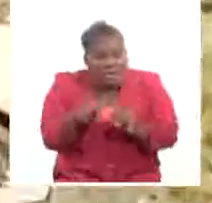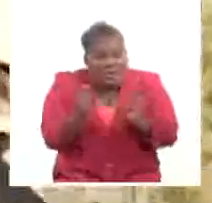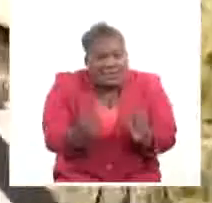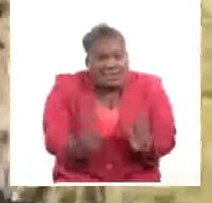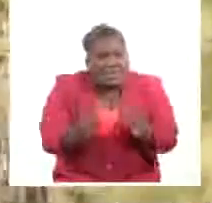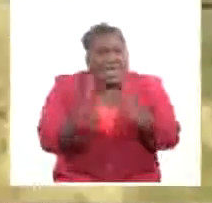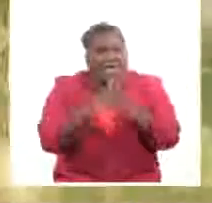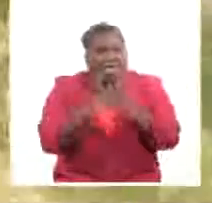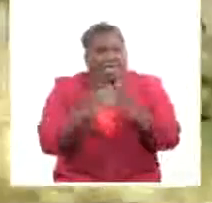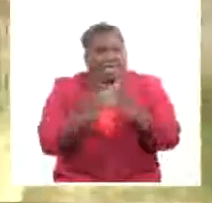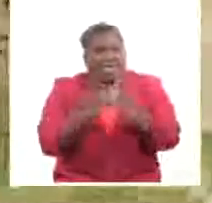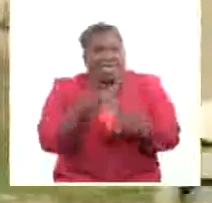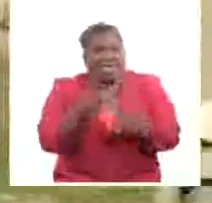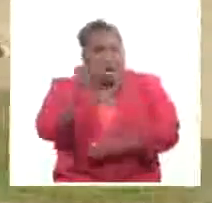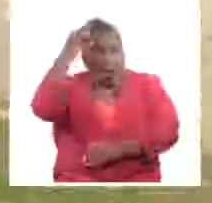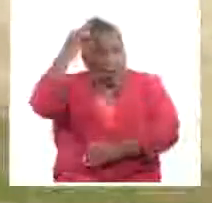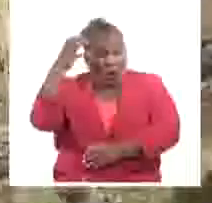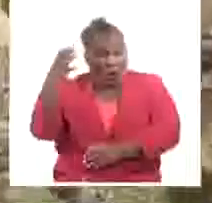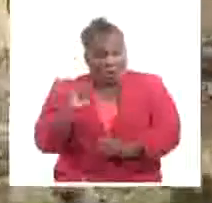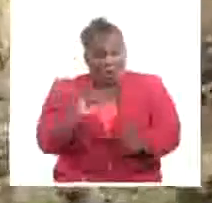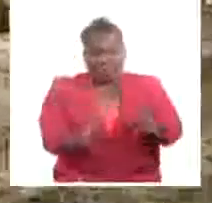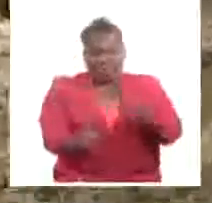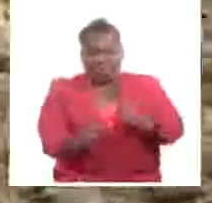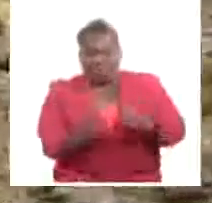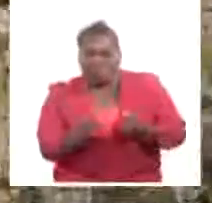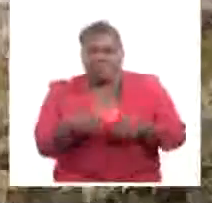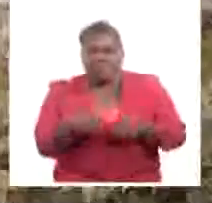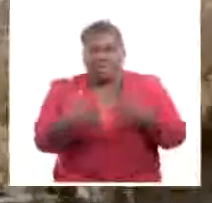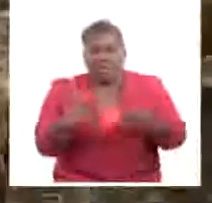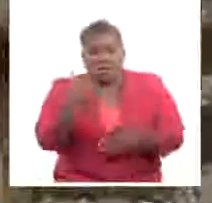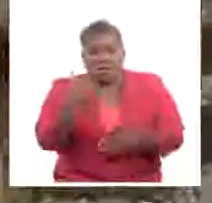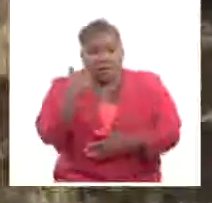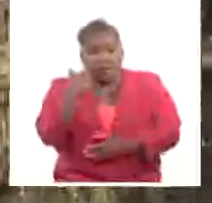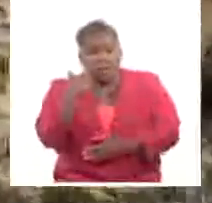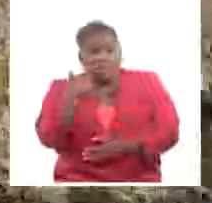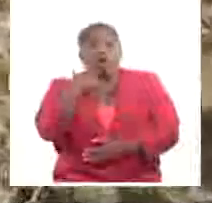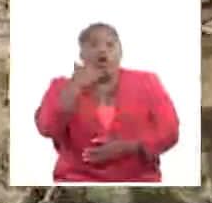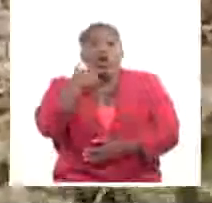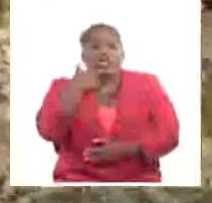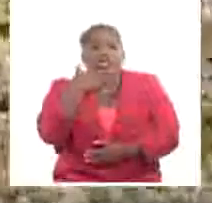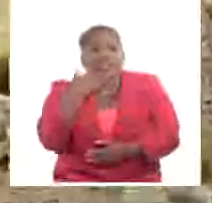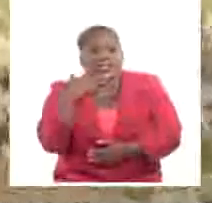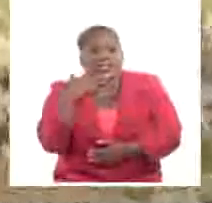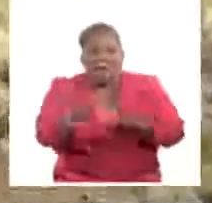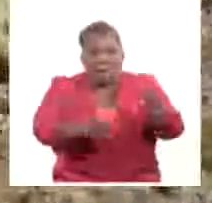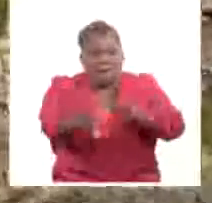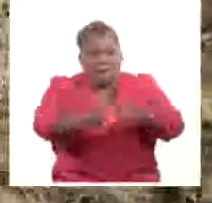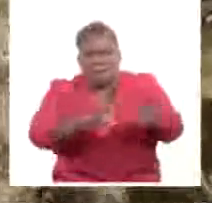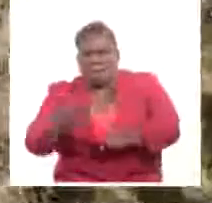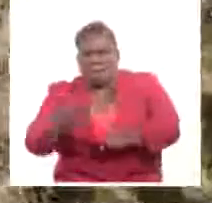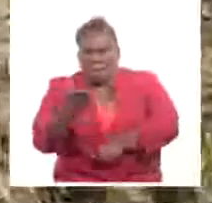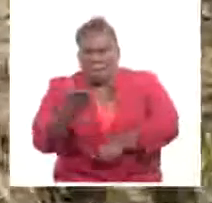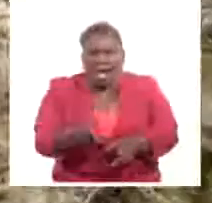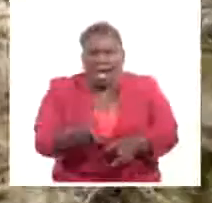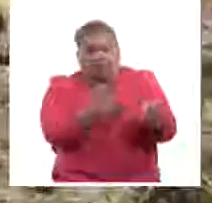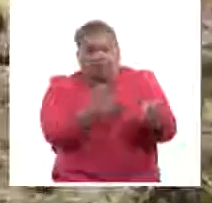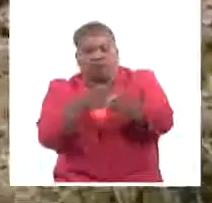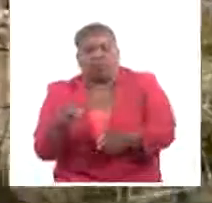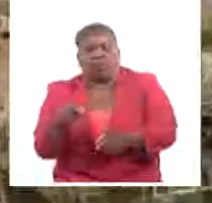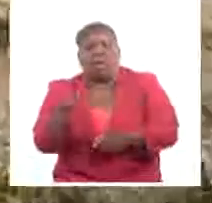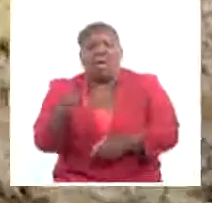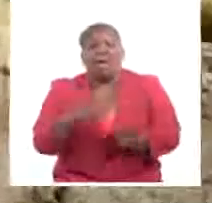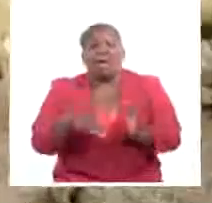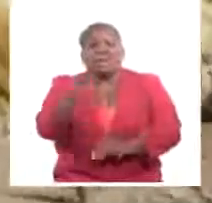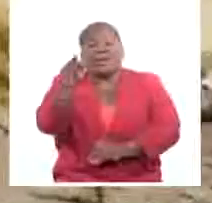tensa la cuerda diplomática con gobiernos vecinos que señalan la violencia policial y se solidarizan con los reclamos de los manifestantes. Pero el ministro peruano